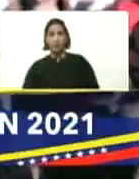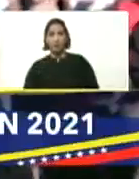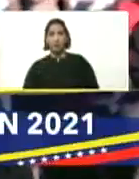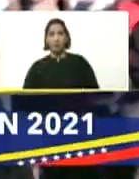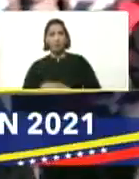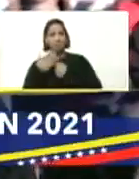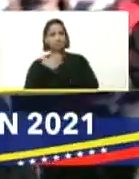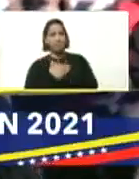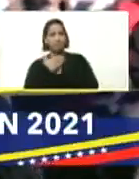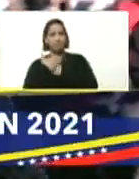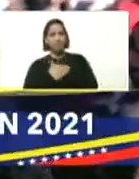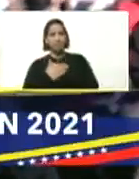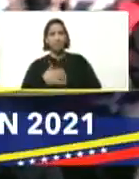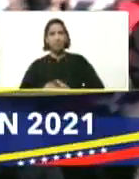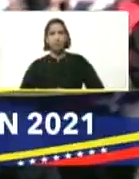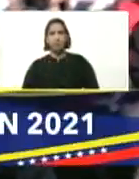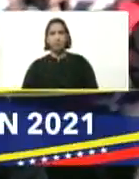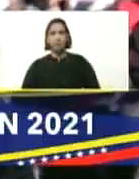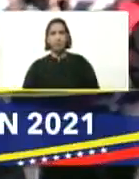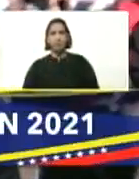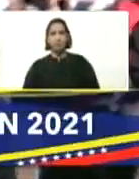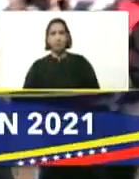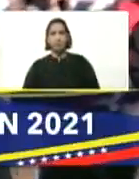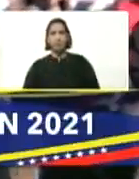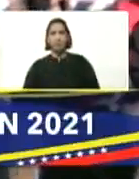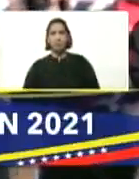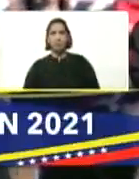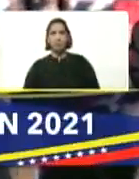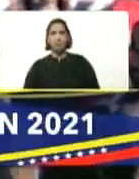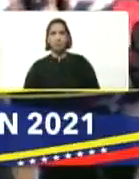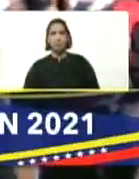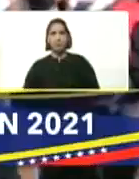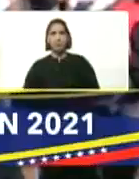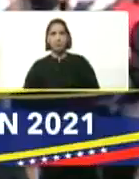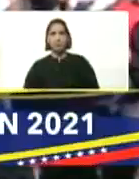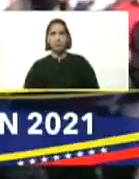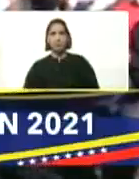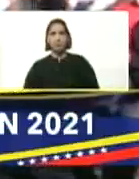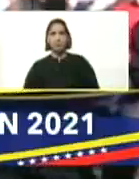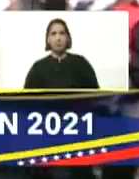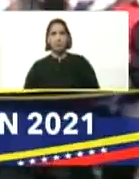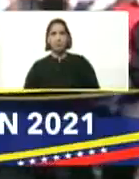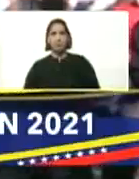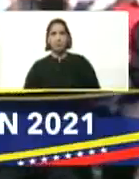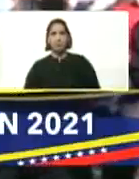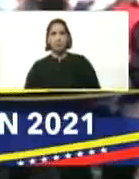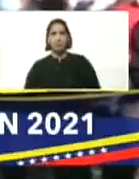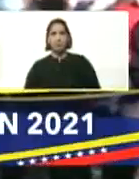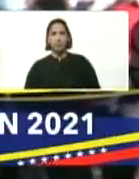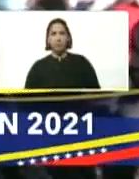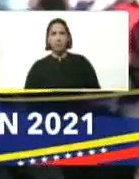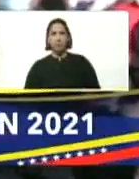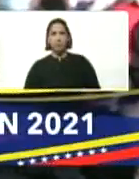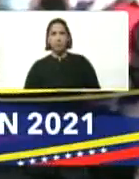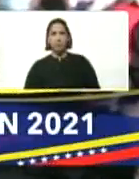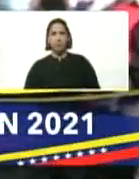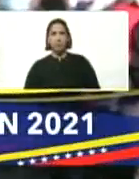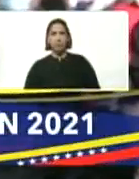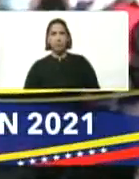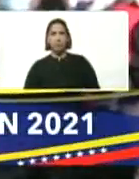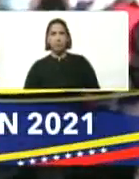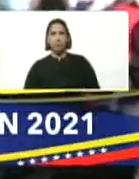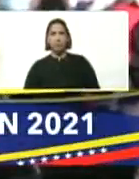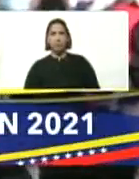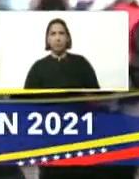acogedor. Peut-être je terminerai par dire que peut-être le monde